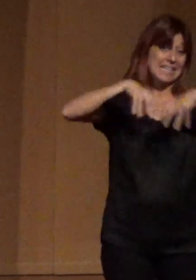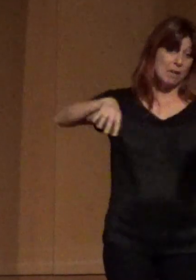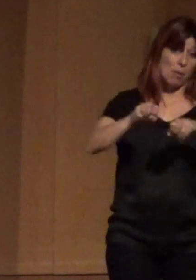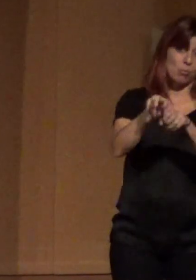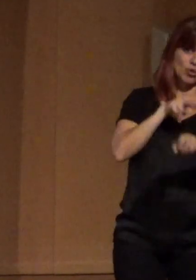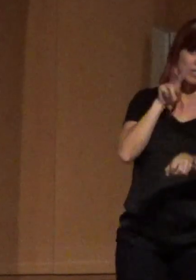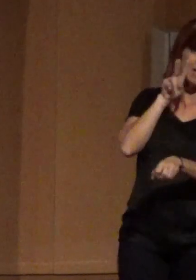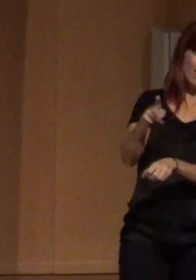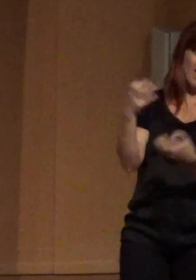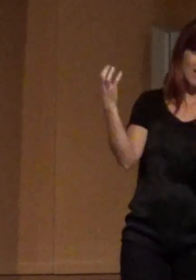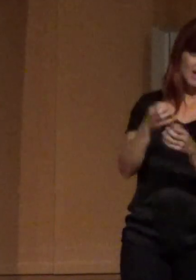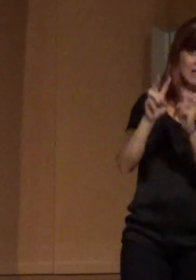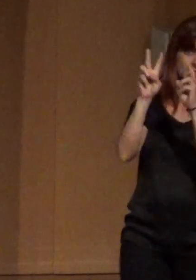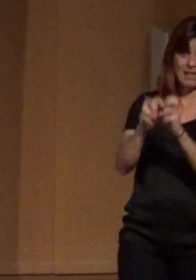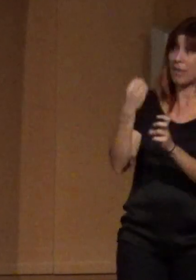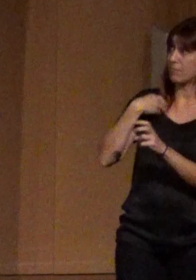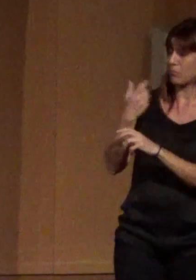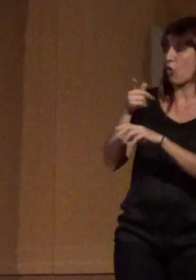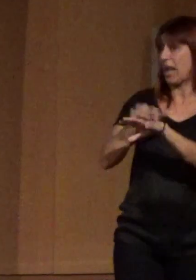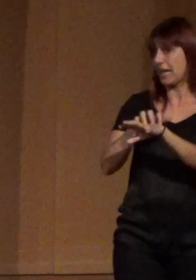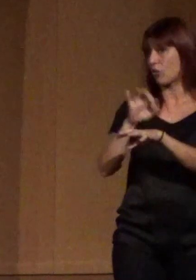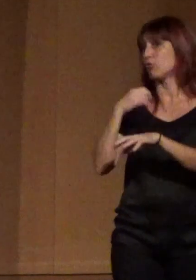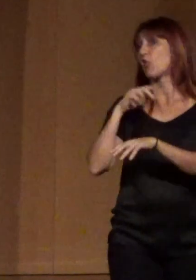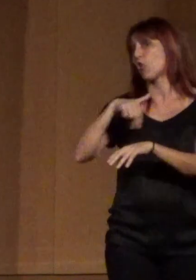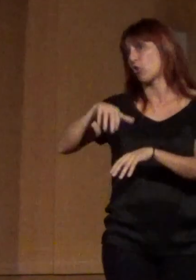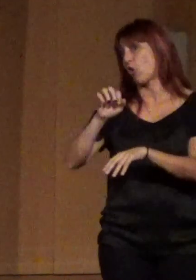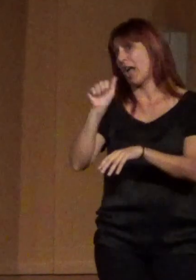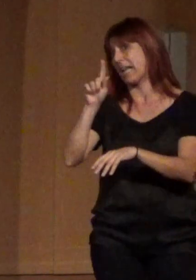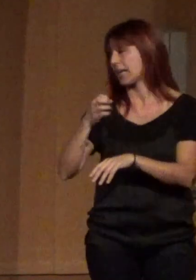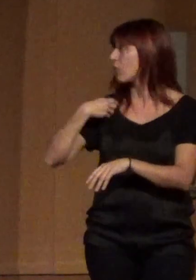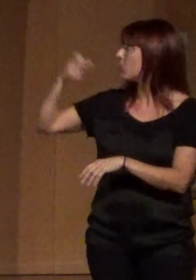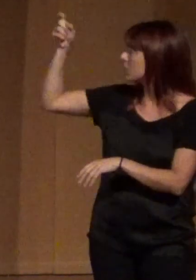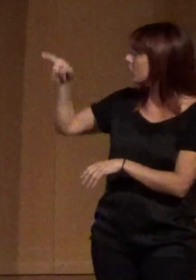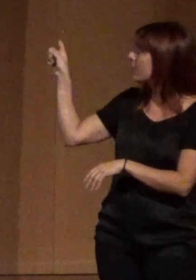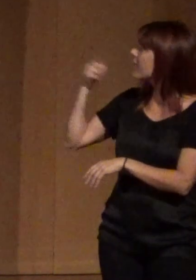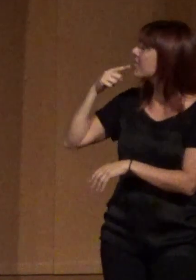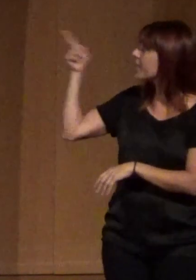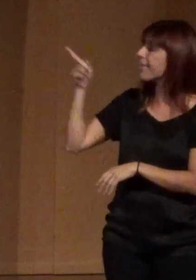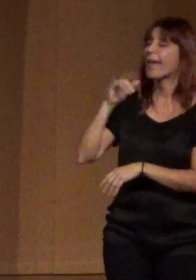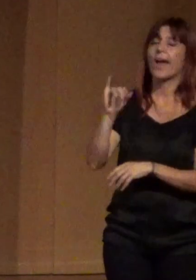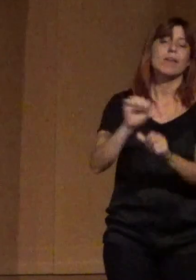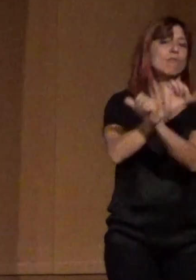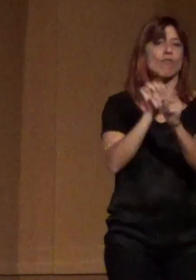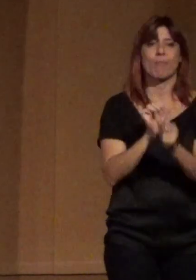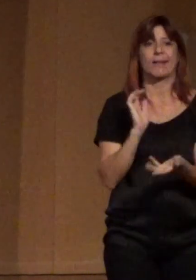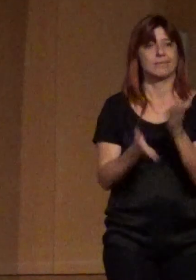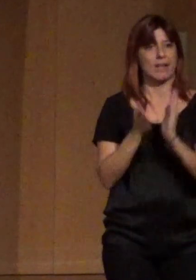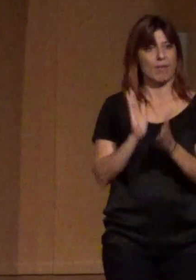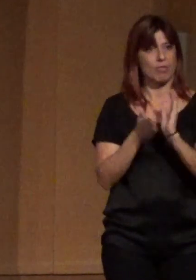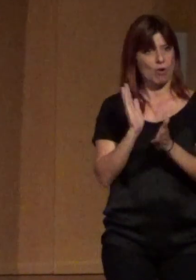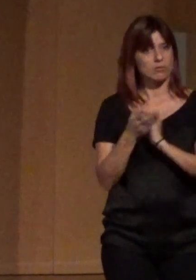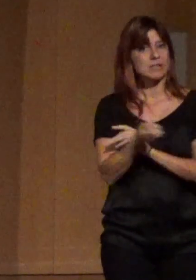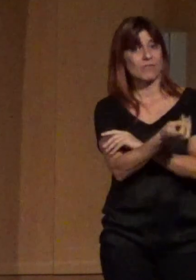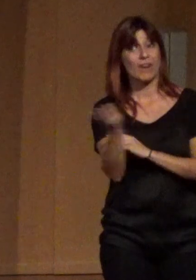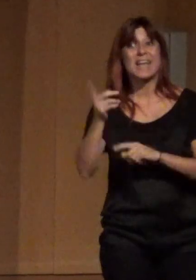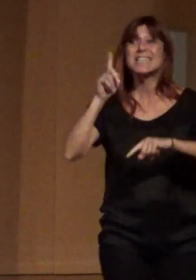nivel noradrenérgico, a nivel dopaminérgico, a nivel serotoninérgico, a nivel GABAérgico, o sea que había muchas posibilidades de intervención terapéutica y también va a variar en función